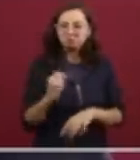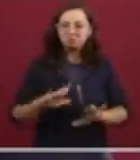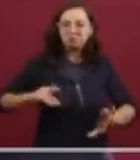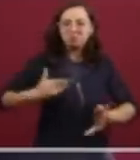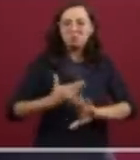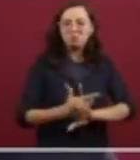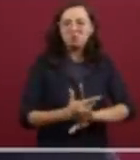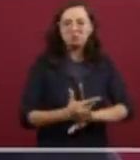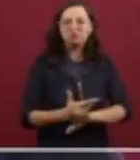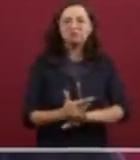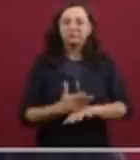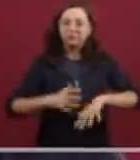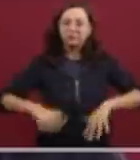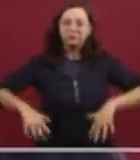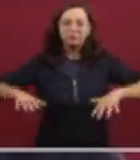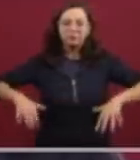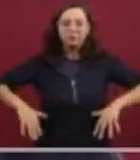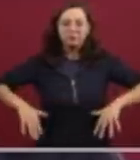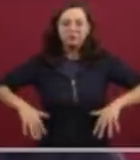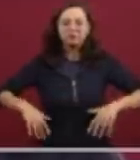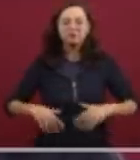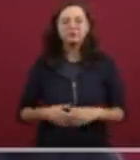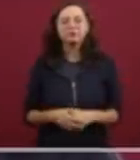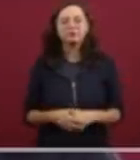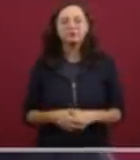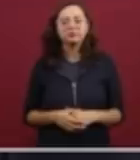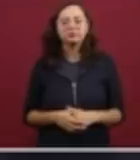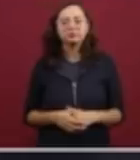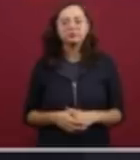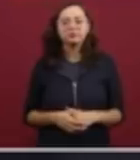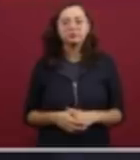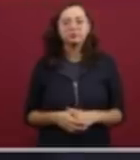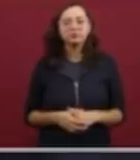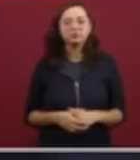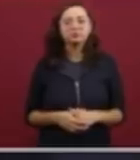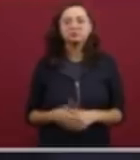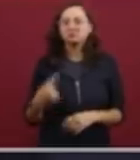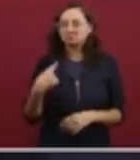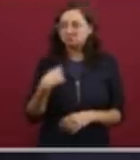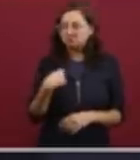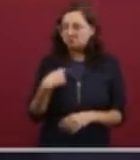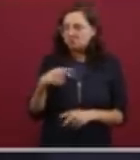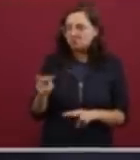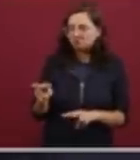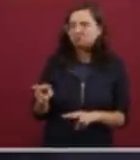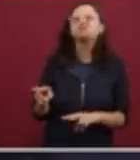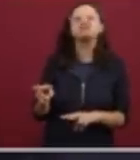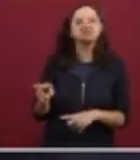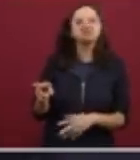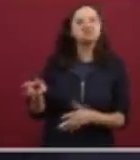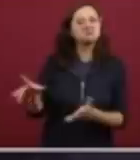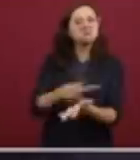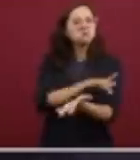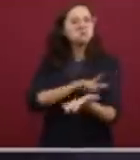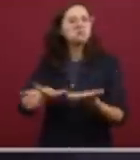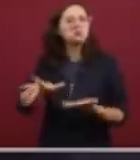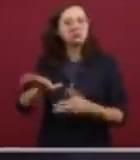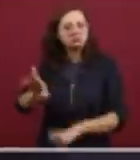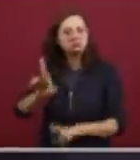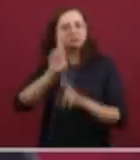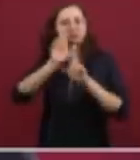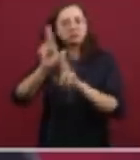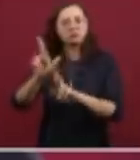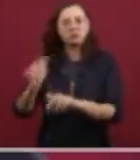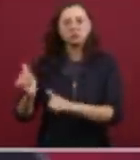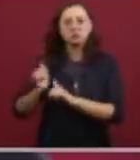cobardía. Entonces, por eso todo mi apoyo y mi respaldo a los soldados.